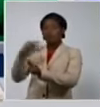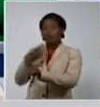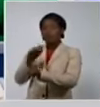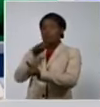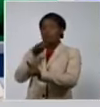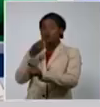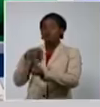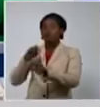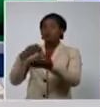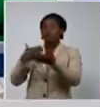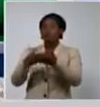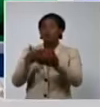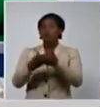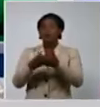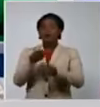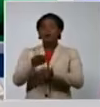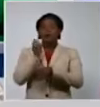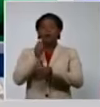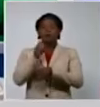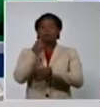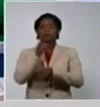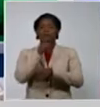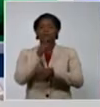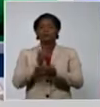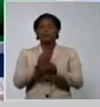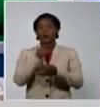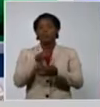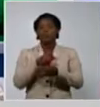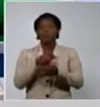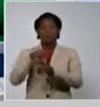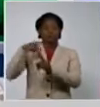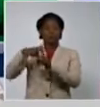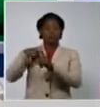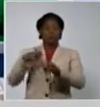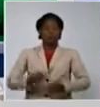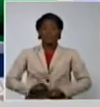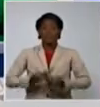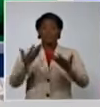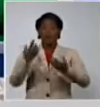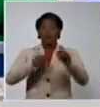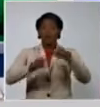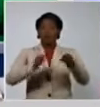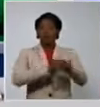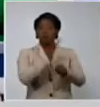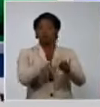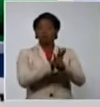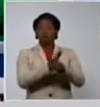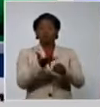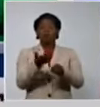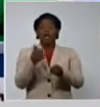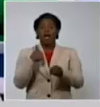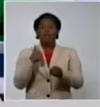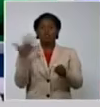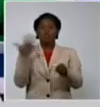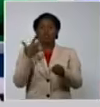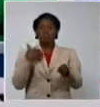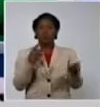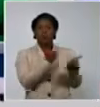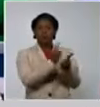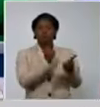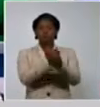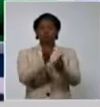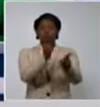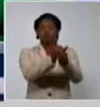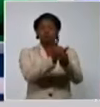antígeno, da positivo o por tu cuadro clínico, pues tú también tienes contacto de casos